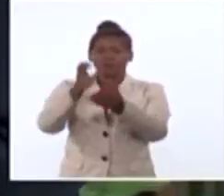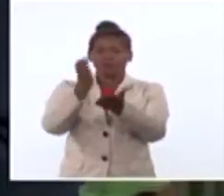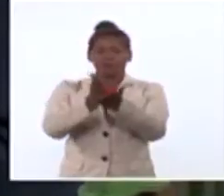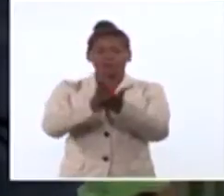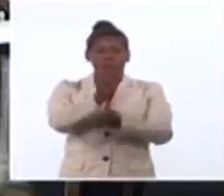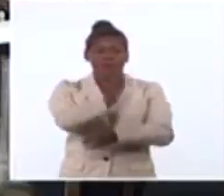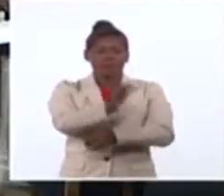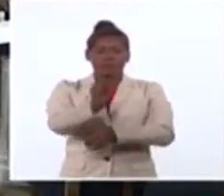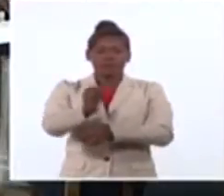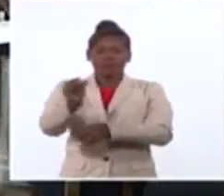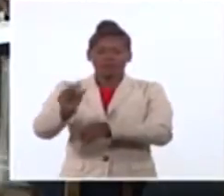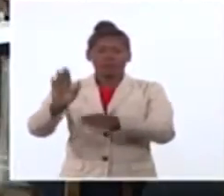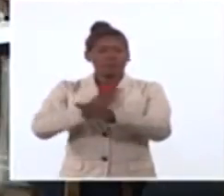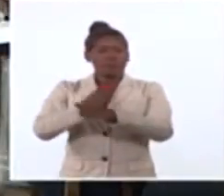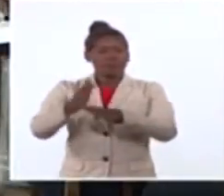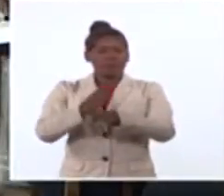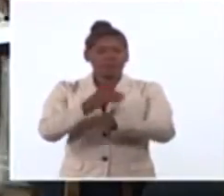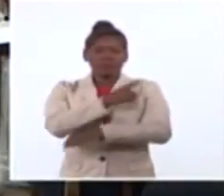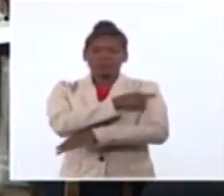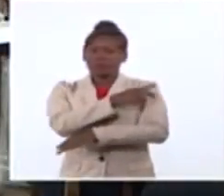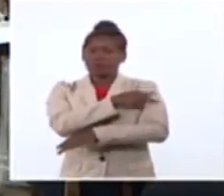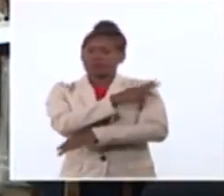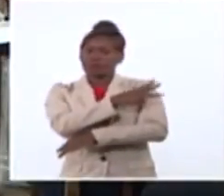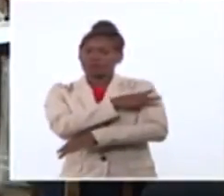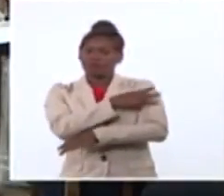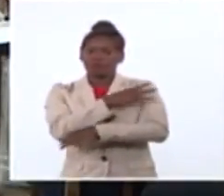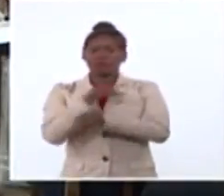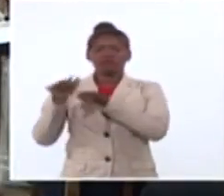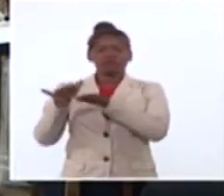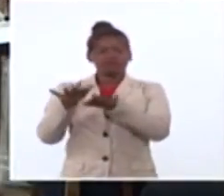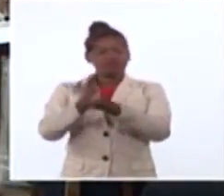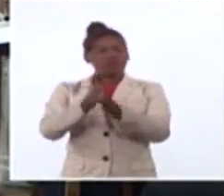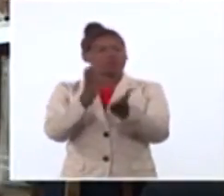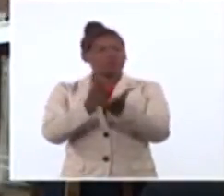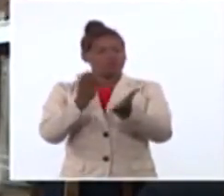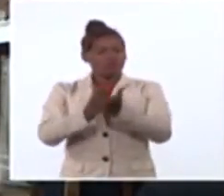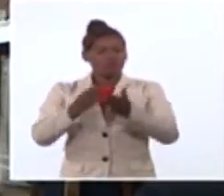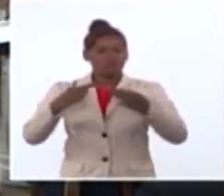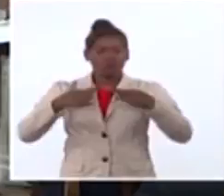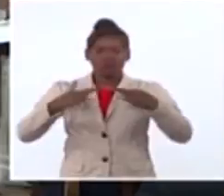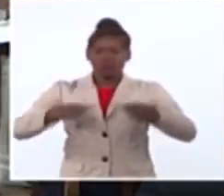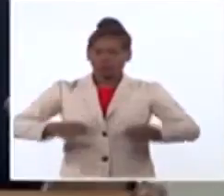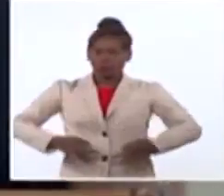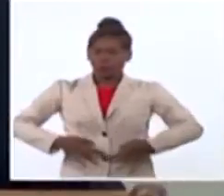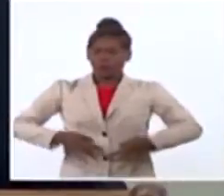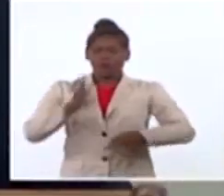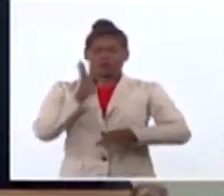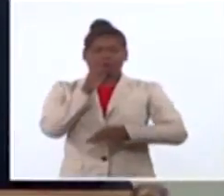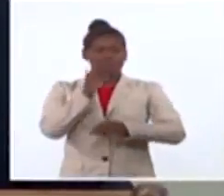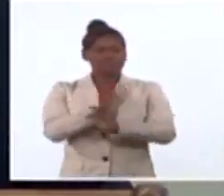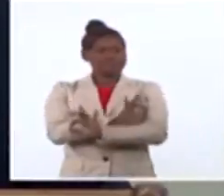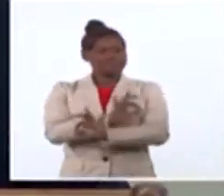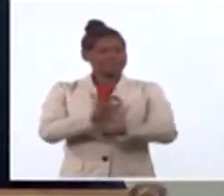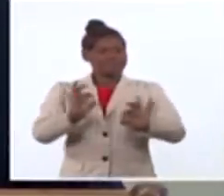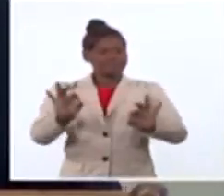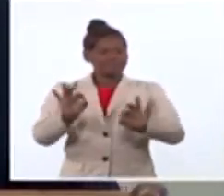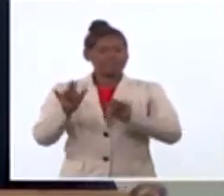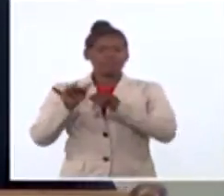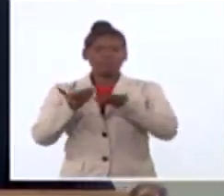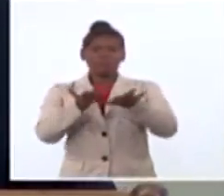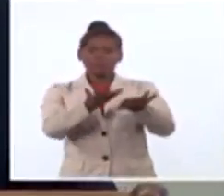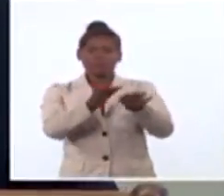los niveles de enseñanza, los niños uniformados otra vez en las calles, regresando